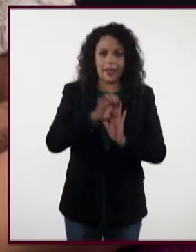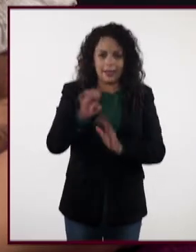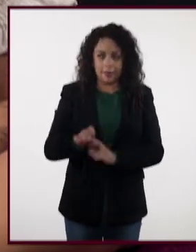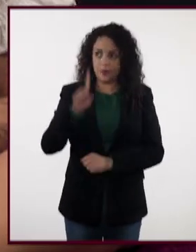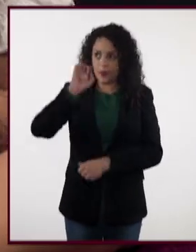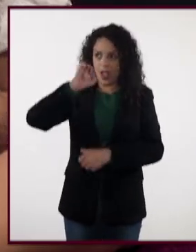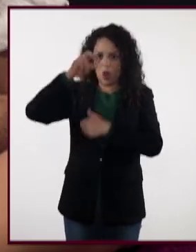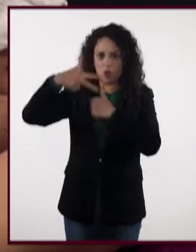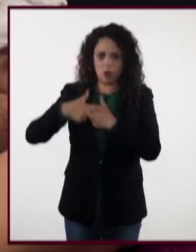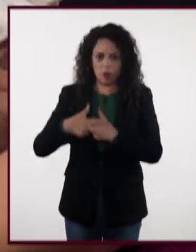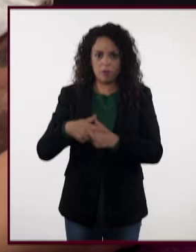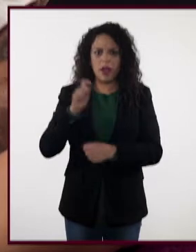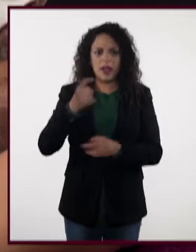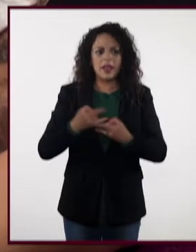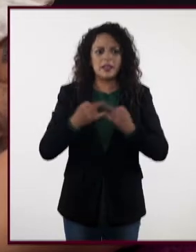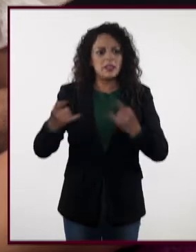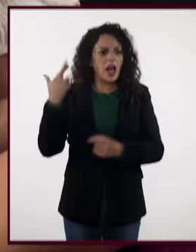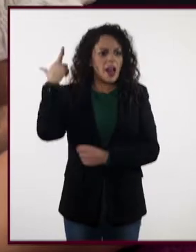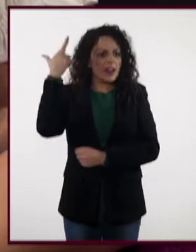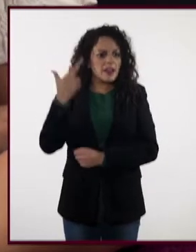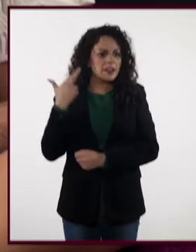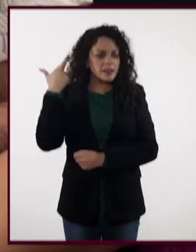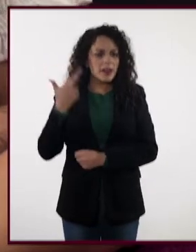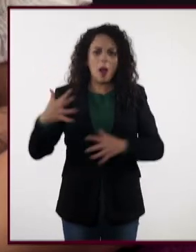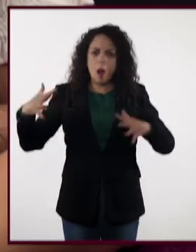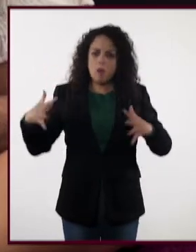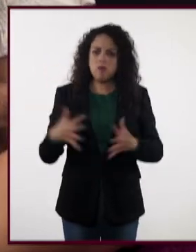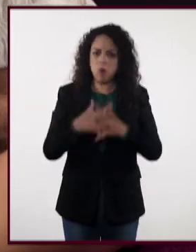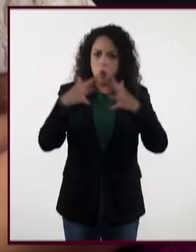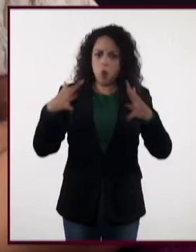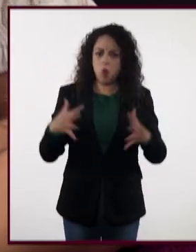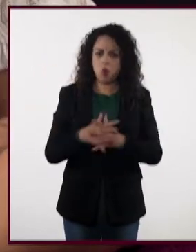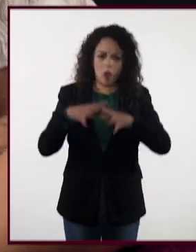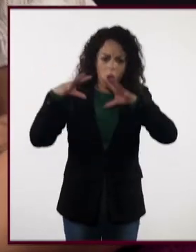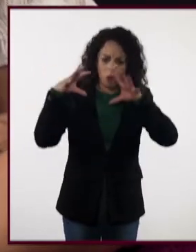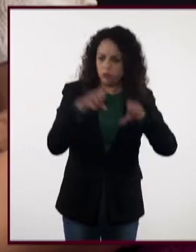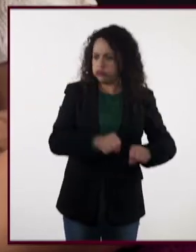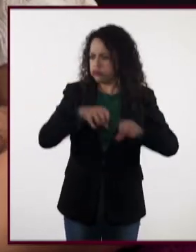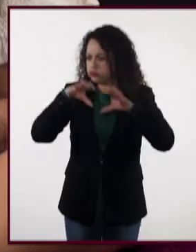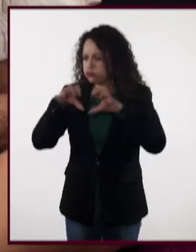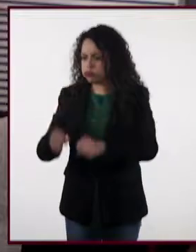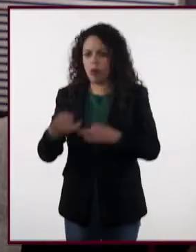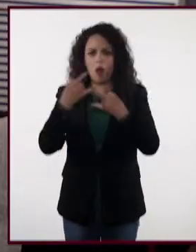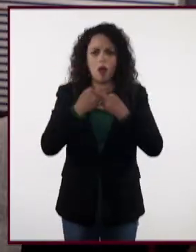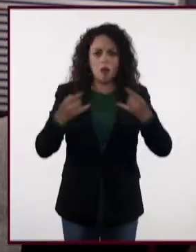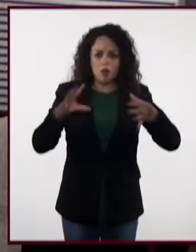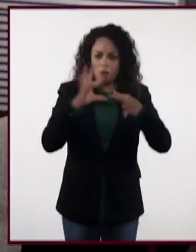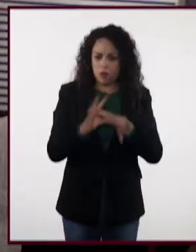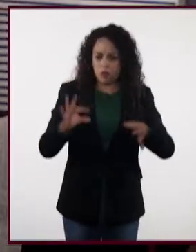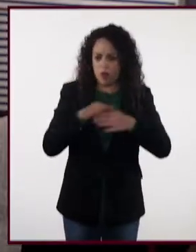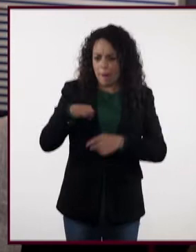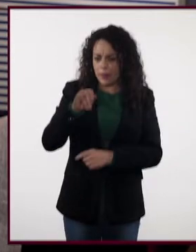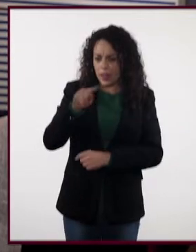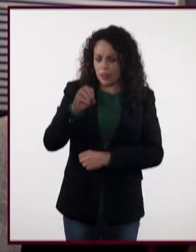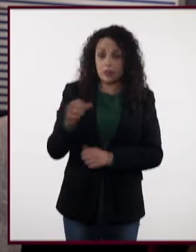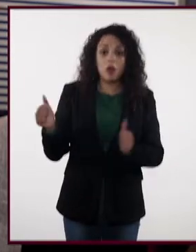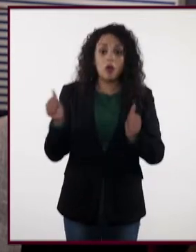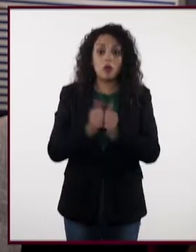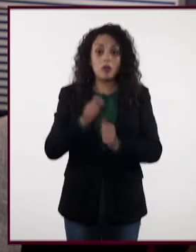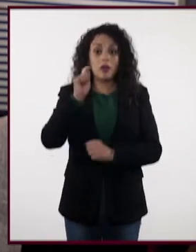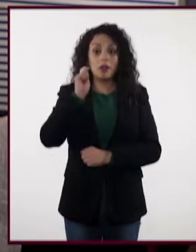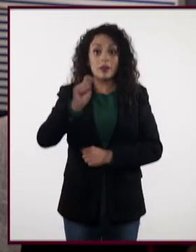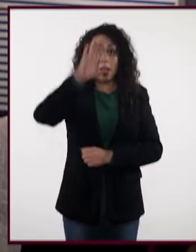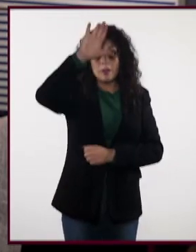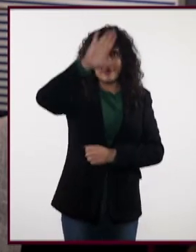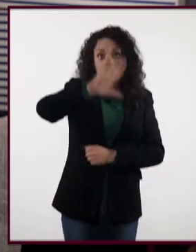Europa medieval, las historias de reyes, batallas, conquistas y narraciones mitológicas eran contadas a través de tapices que